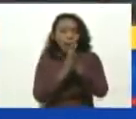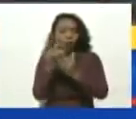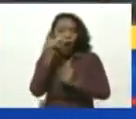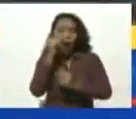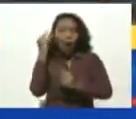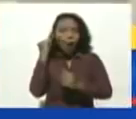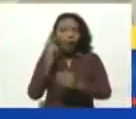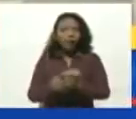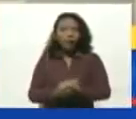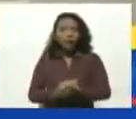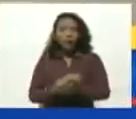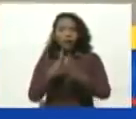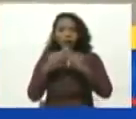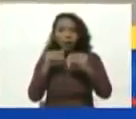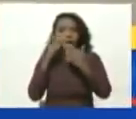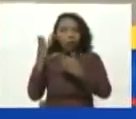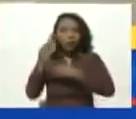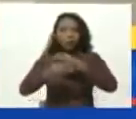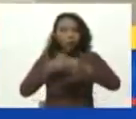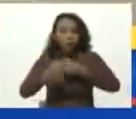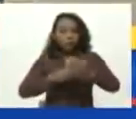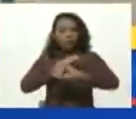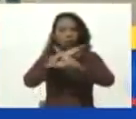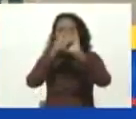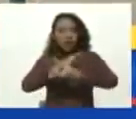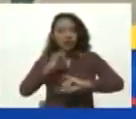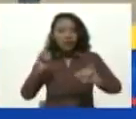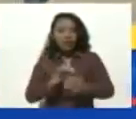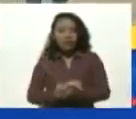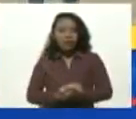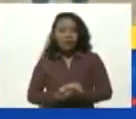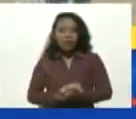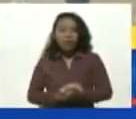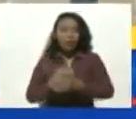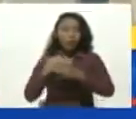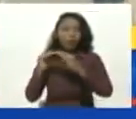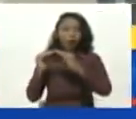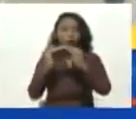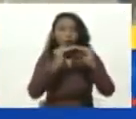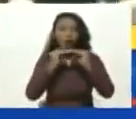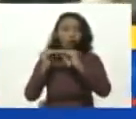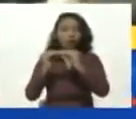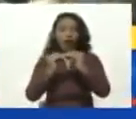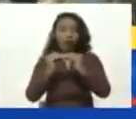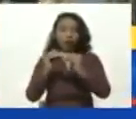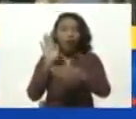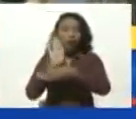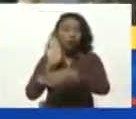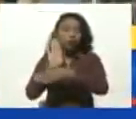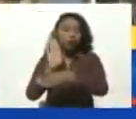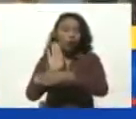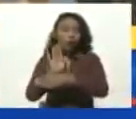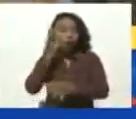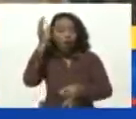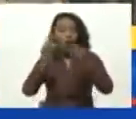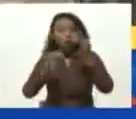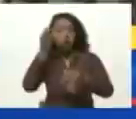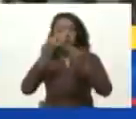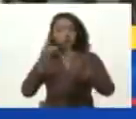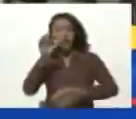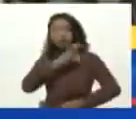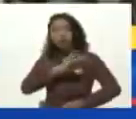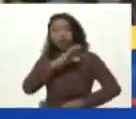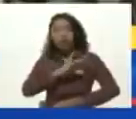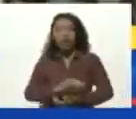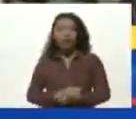emprendedoras. Todo esto lo hacemos por la felicidad, por la igualdad, por la protección, por la justicia social.